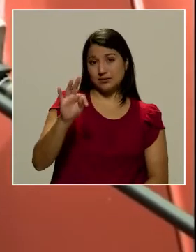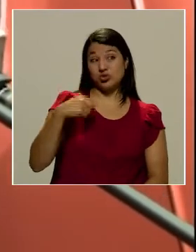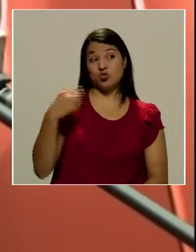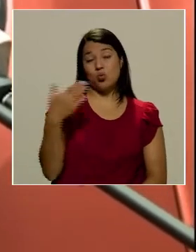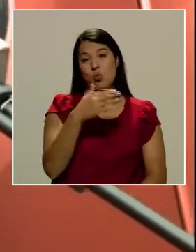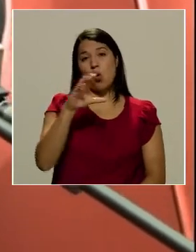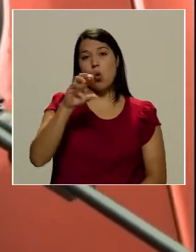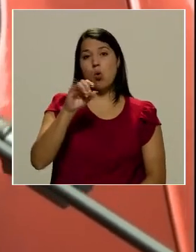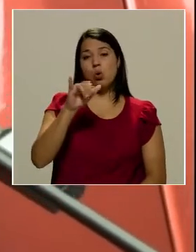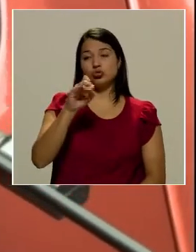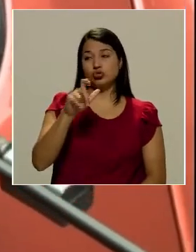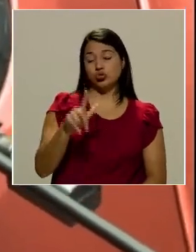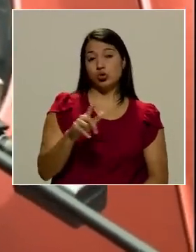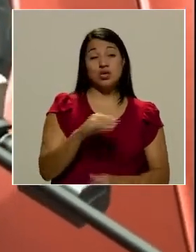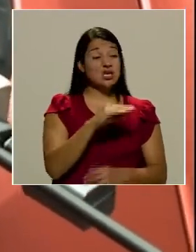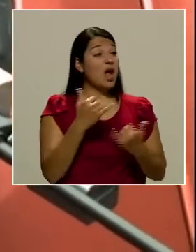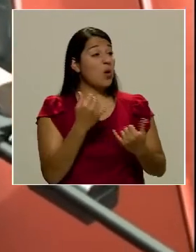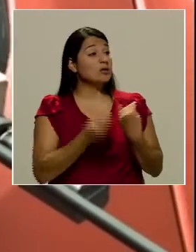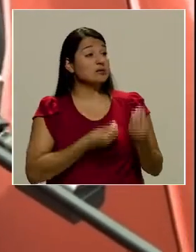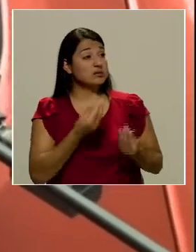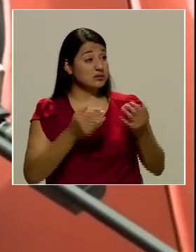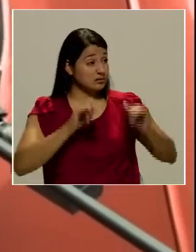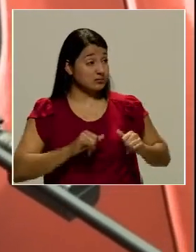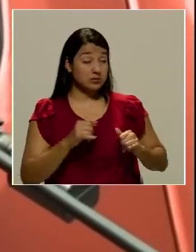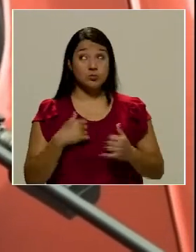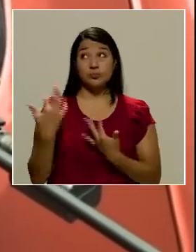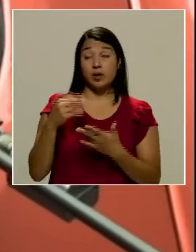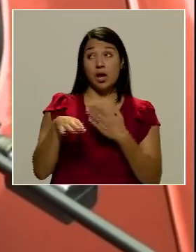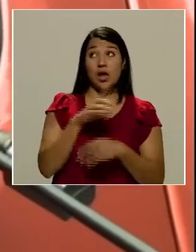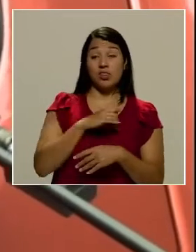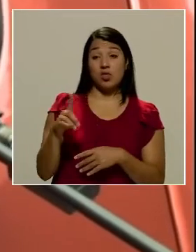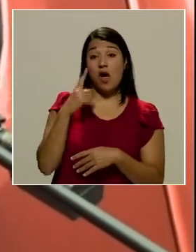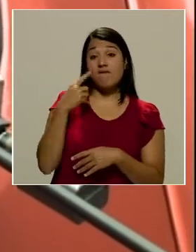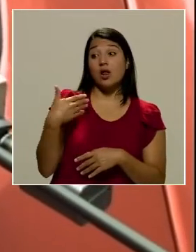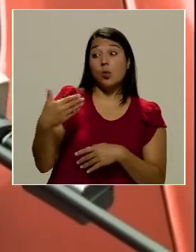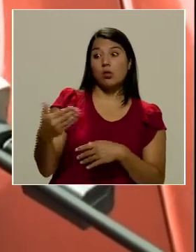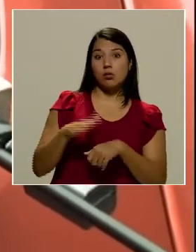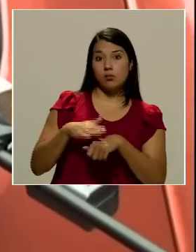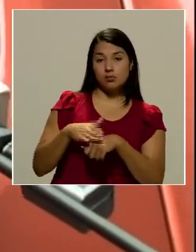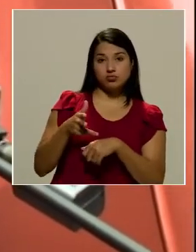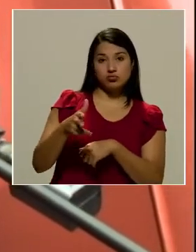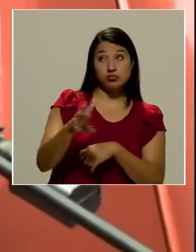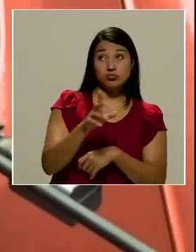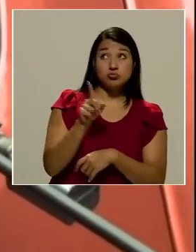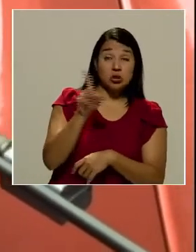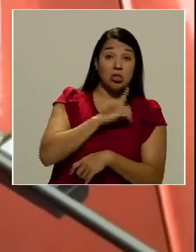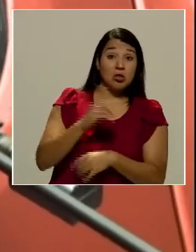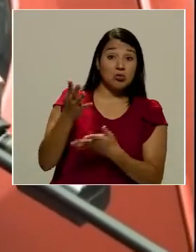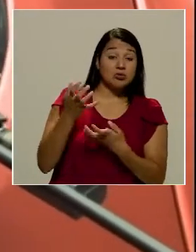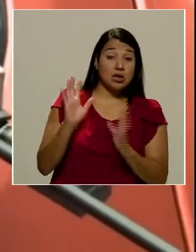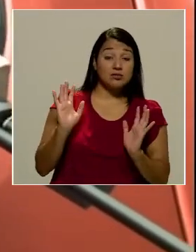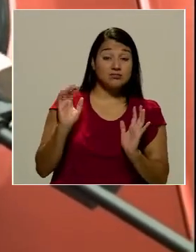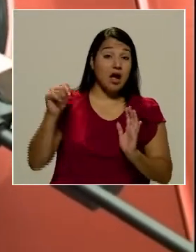Para el Coyol. Sí señor. ¿Y ahora qué? ¿Esperar que abran? Esperar en Dios a ver cuándo abren o qué. Lo que Dios diga, porque ya con esto